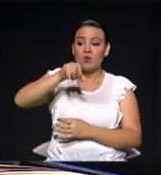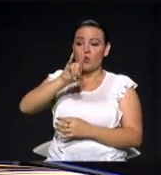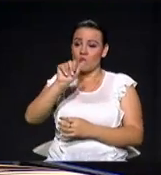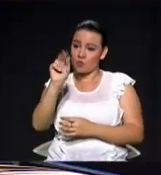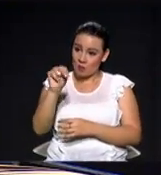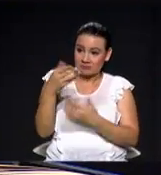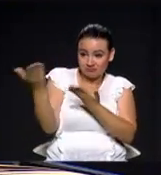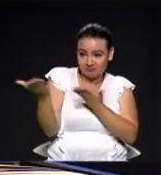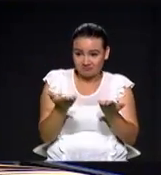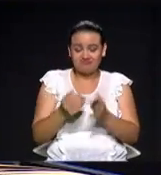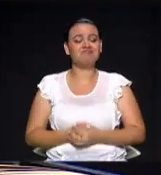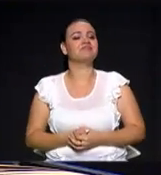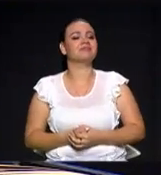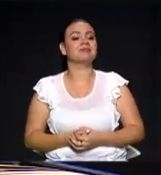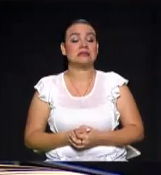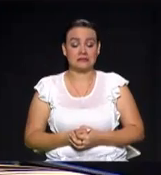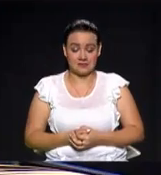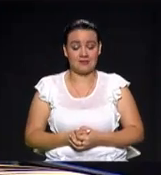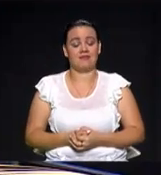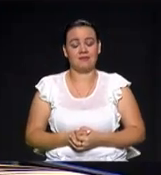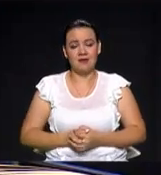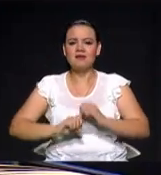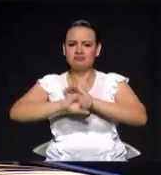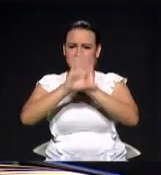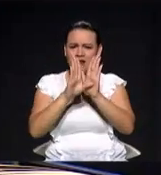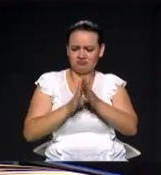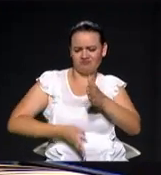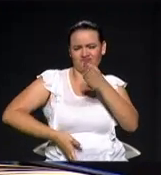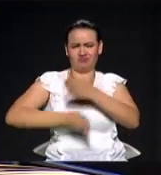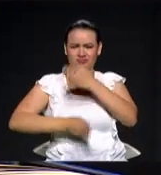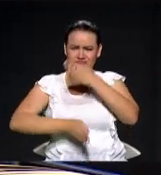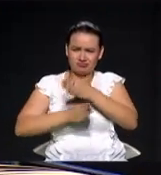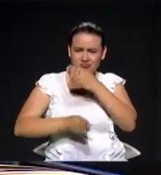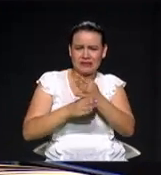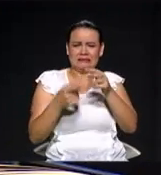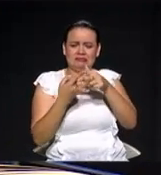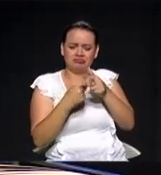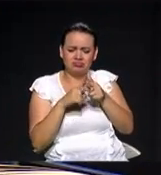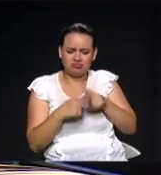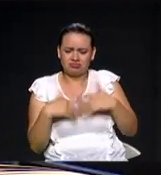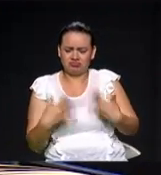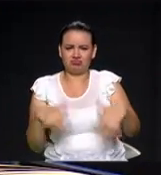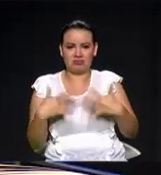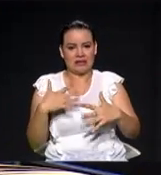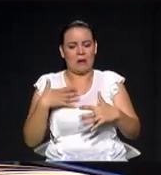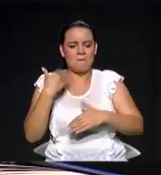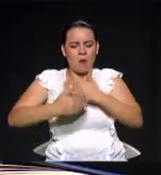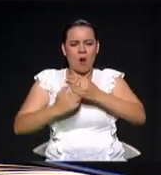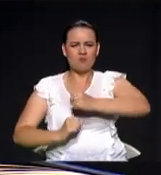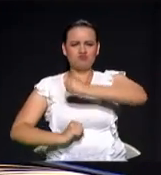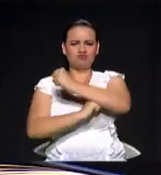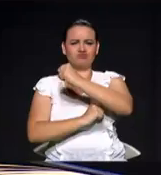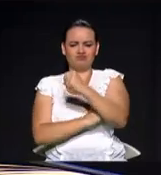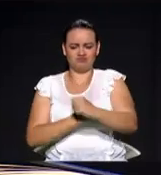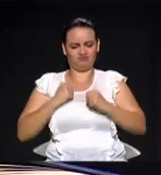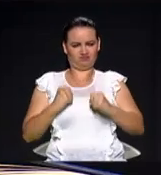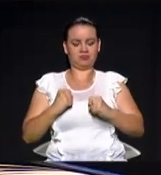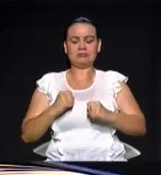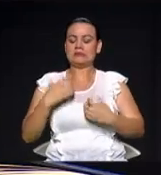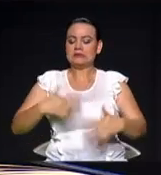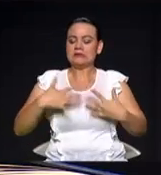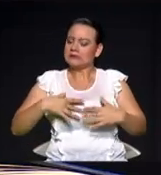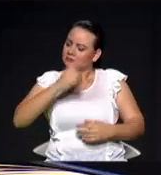obviamente seguiremos con estas herramientas hay que fortalecerlas tenemos que tomar medidas totalmente radicales